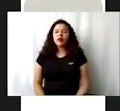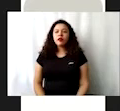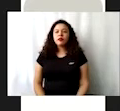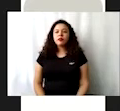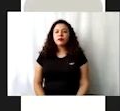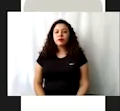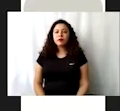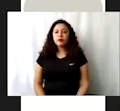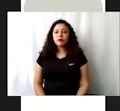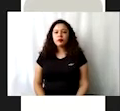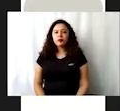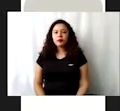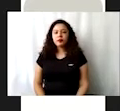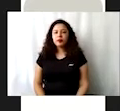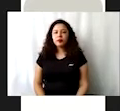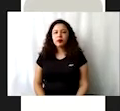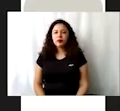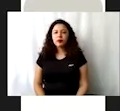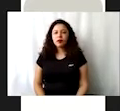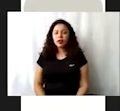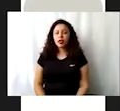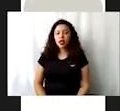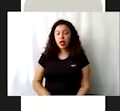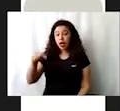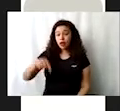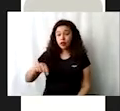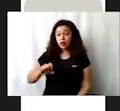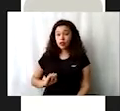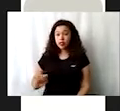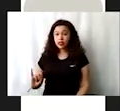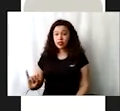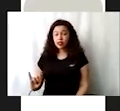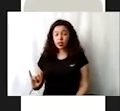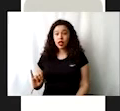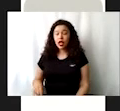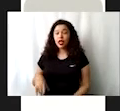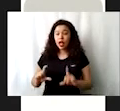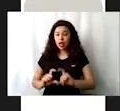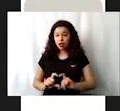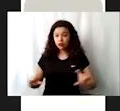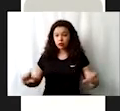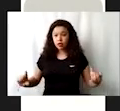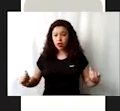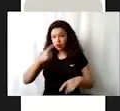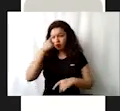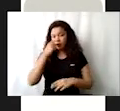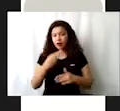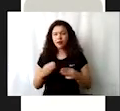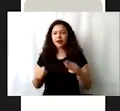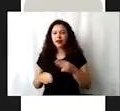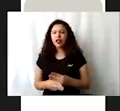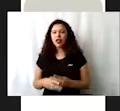Desde el momento que la parte inferior izquierda, profesora, debería de aparecer una barra de herramientas con unas